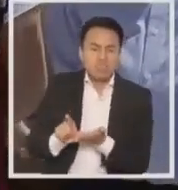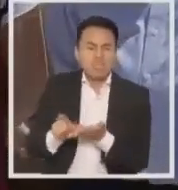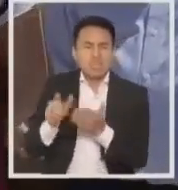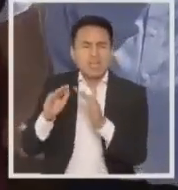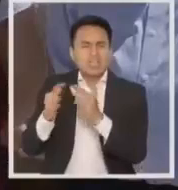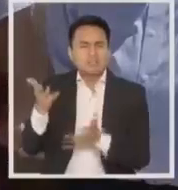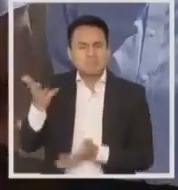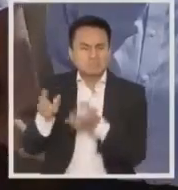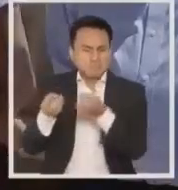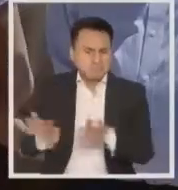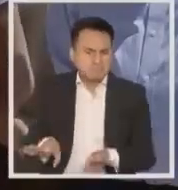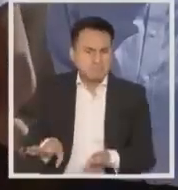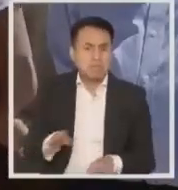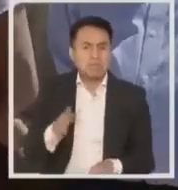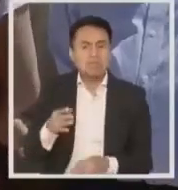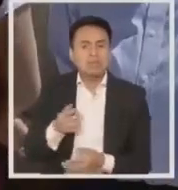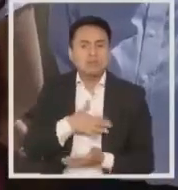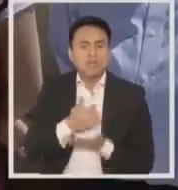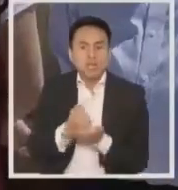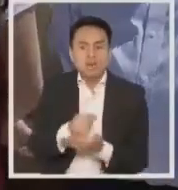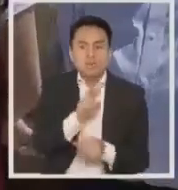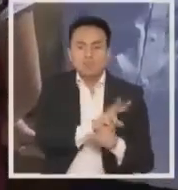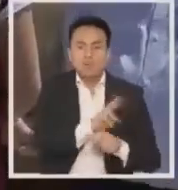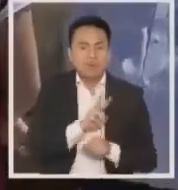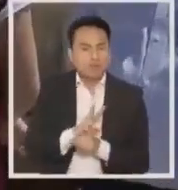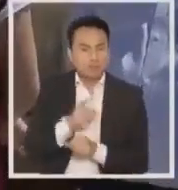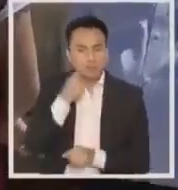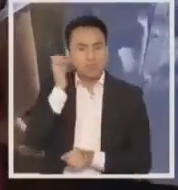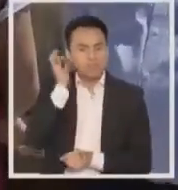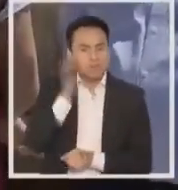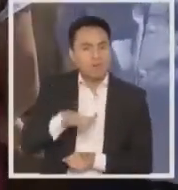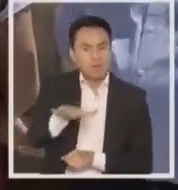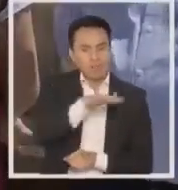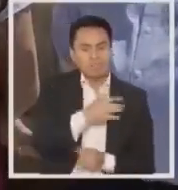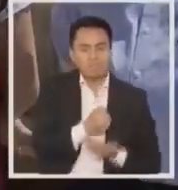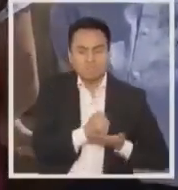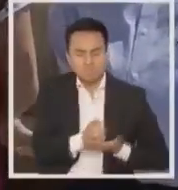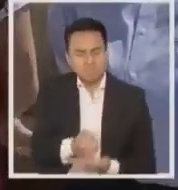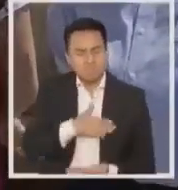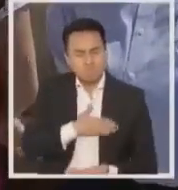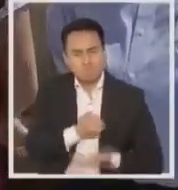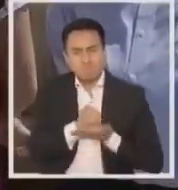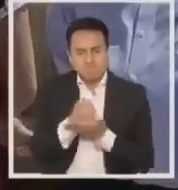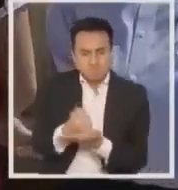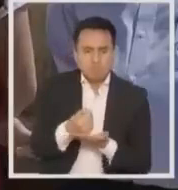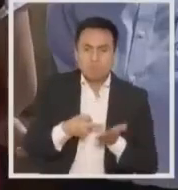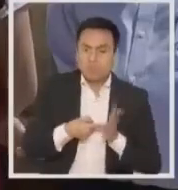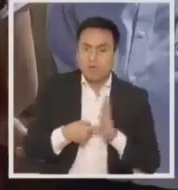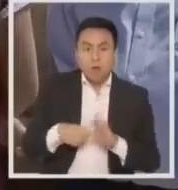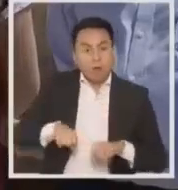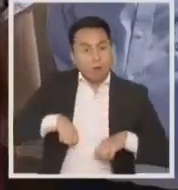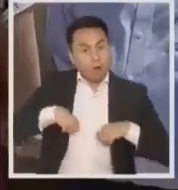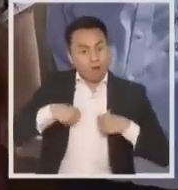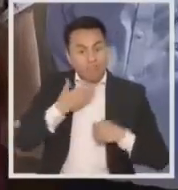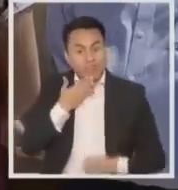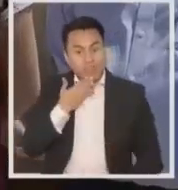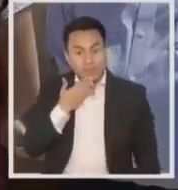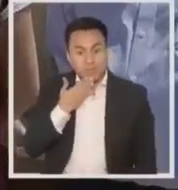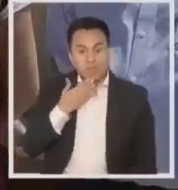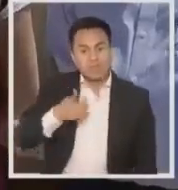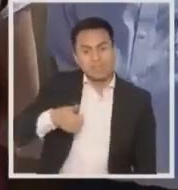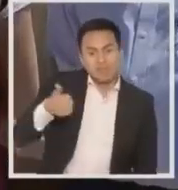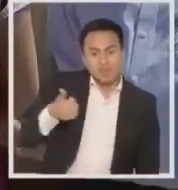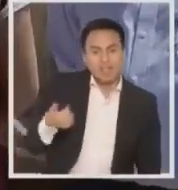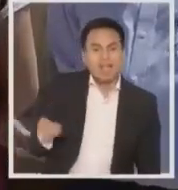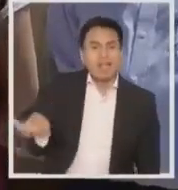la vivienda y que veía además como la solidaridad de los docentes, de los profesores y profesoras, se había manifestado, o de un joven que llegó haciendo dedo